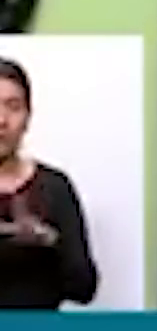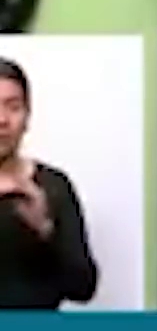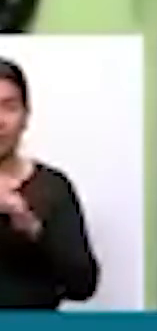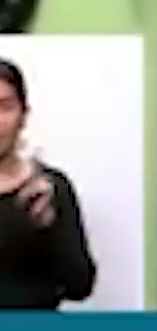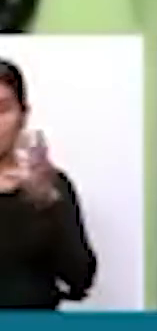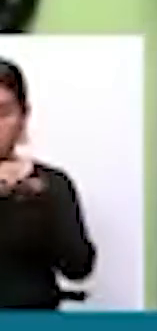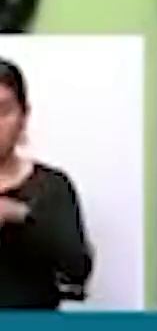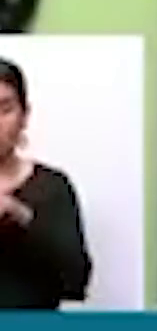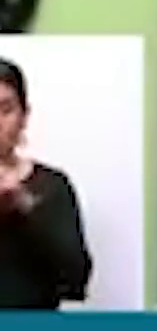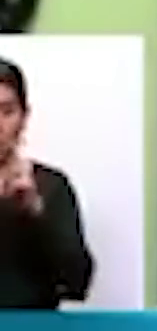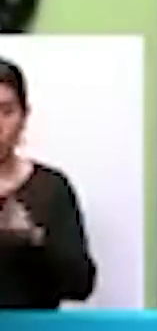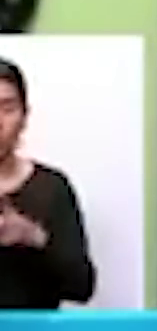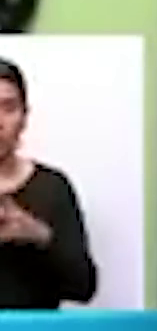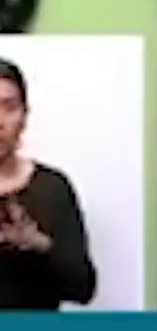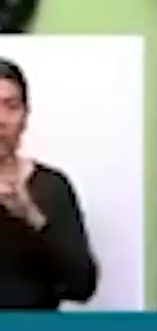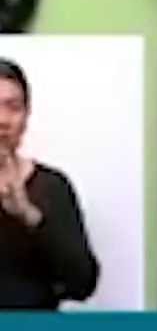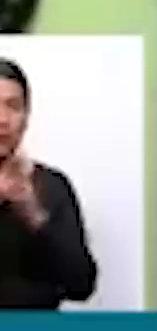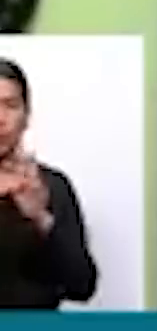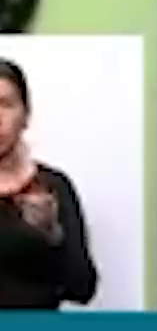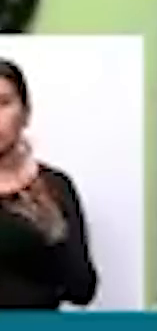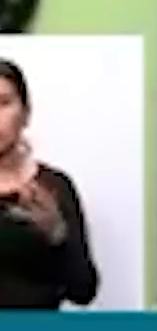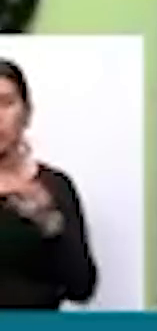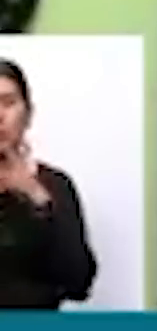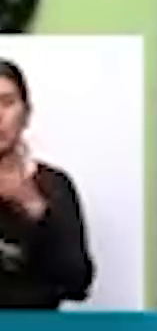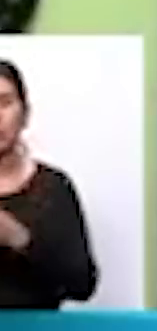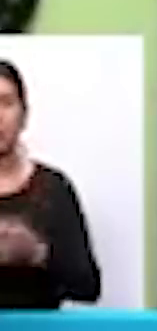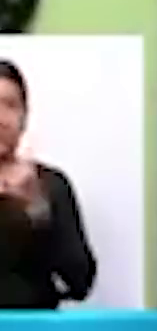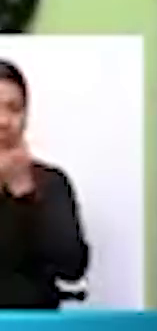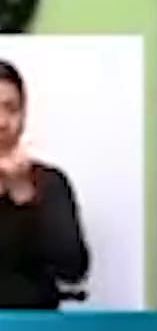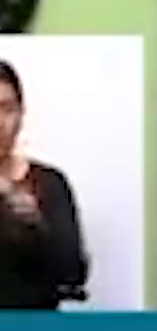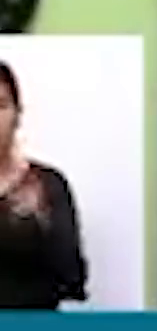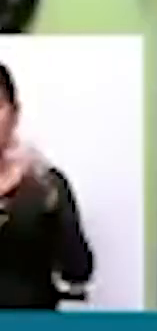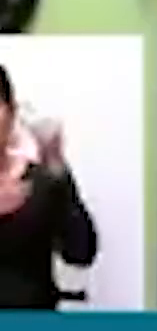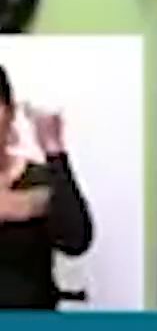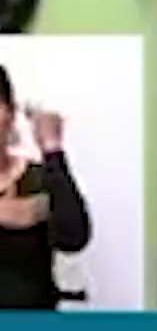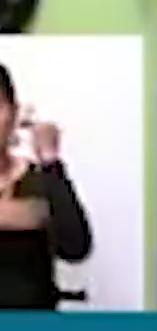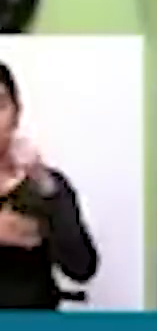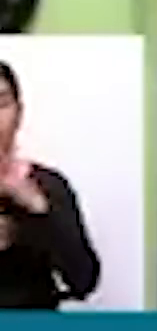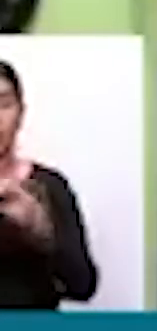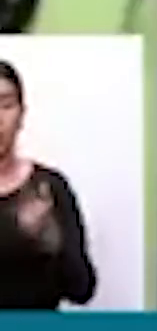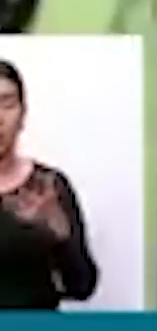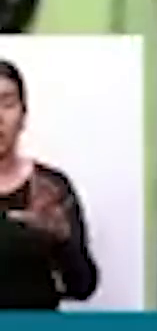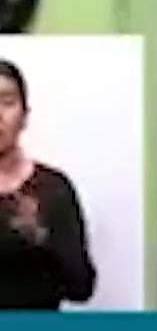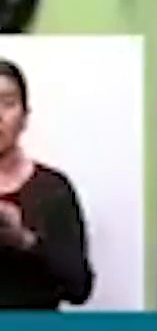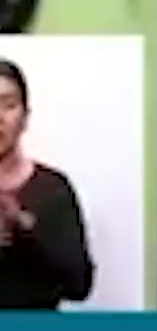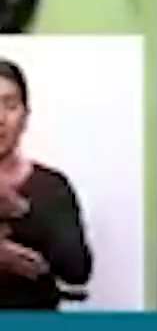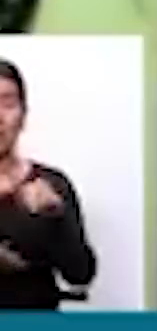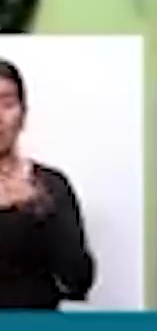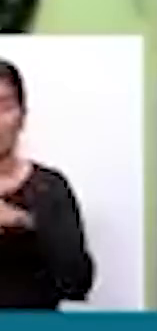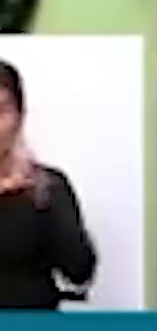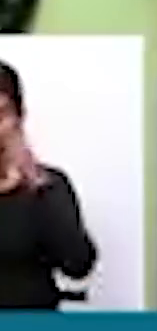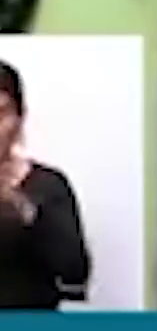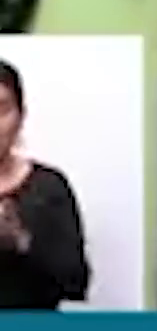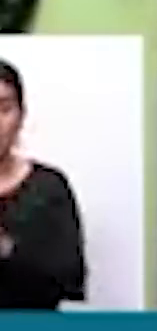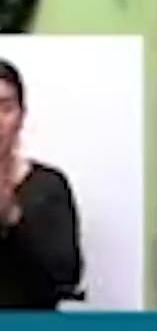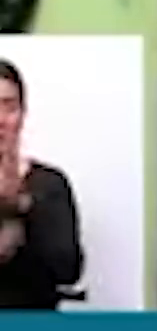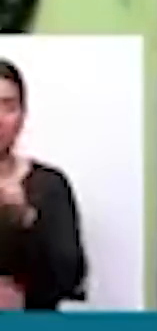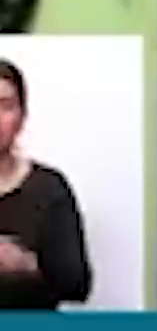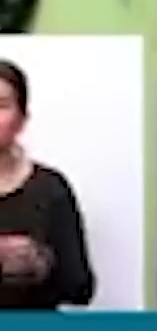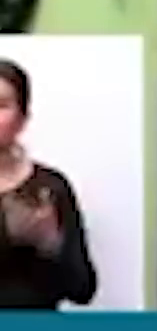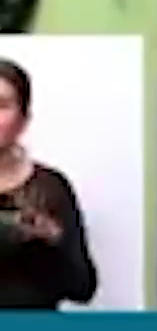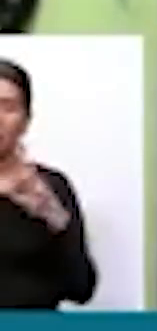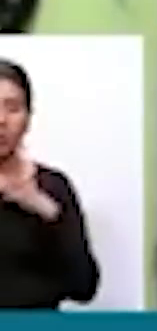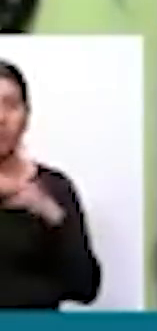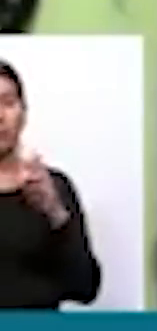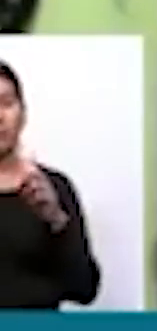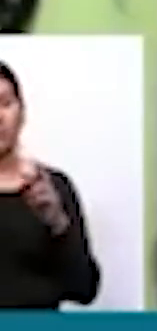pregunta has dado muchísimas respuestas de lo que está pasando ahora mismo en Santa Cruz. Ahora mismo la centralidad no es el censo. Lo hemos analizado muchas